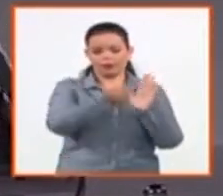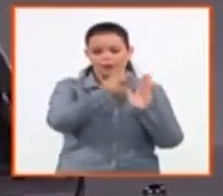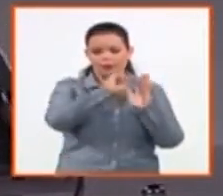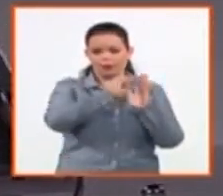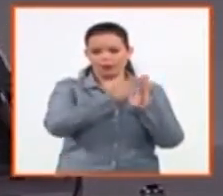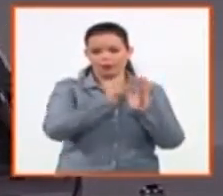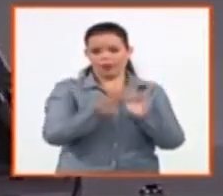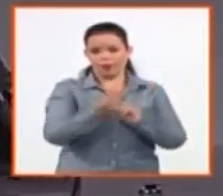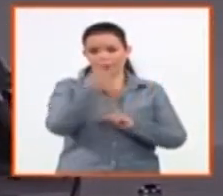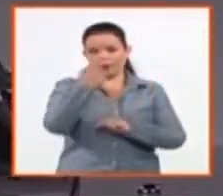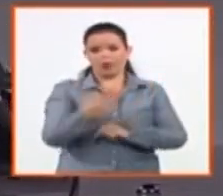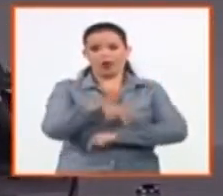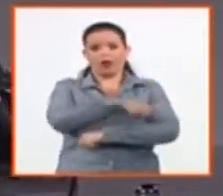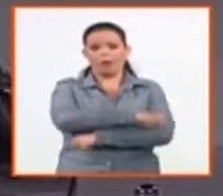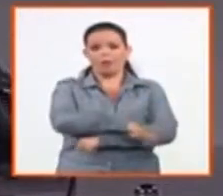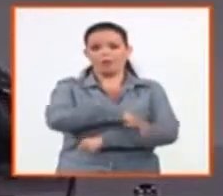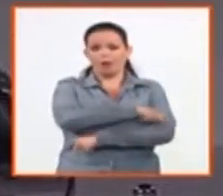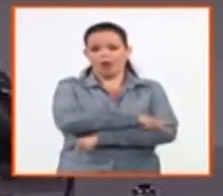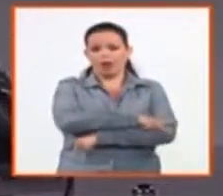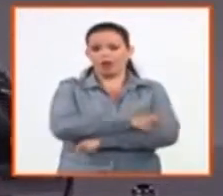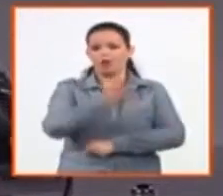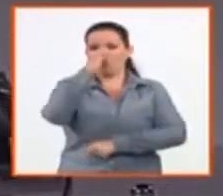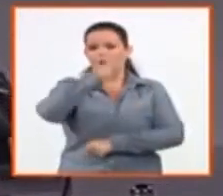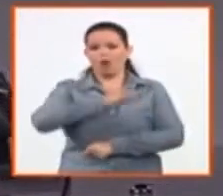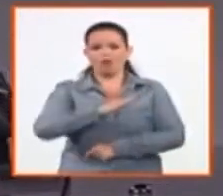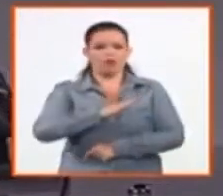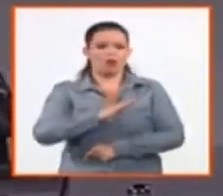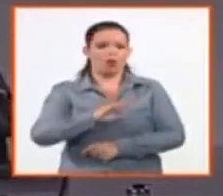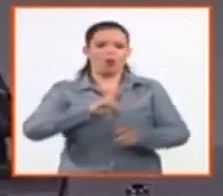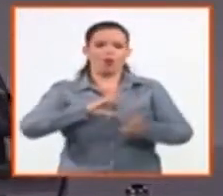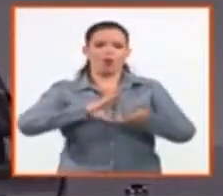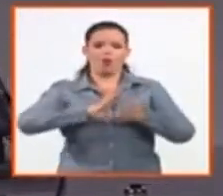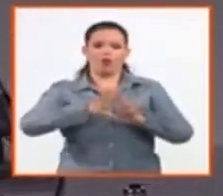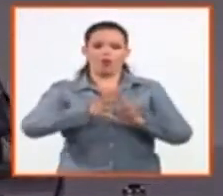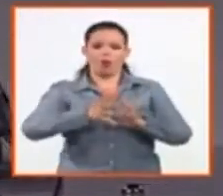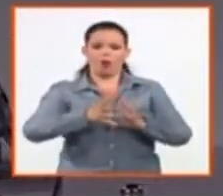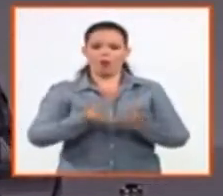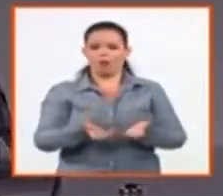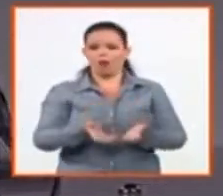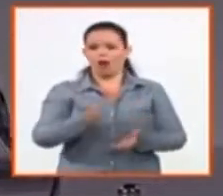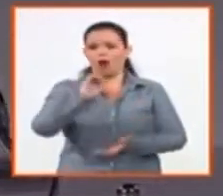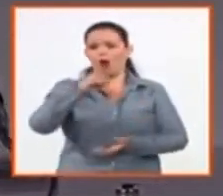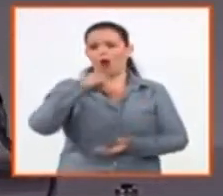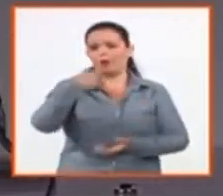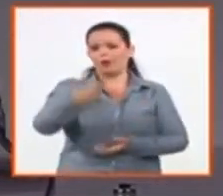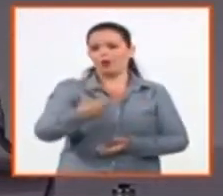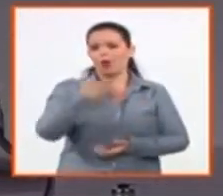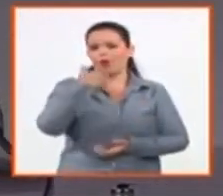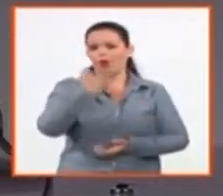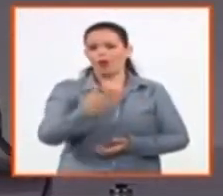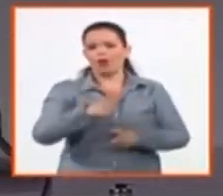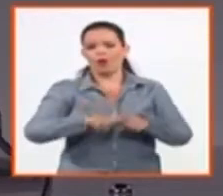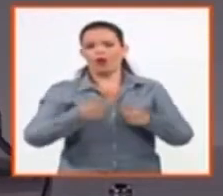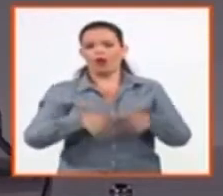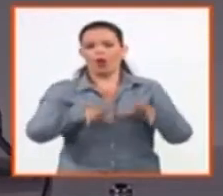de movimiento no había una opinión favorable a la ocupación del país, y no es de ahora. Históricamente, Afganistán ha sido un